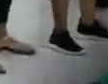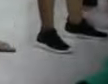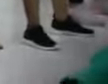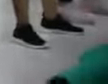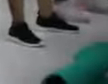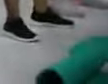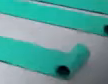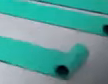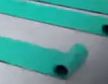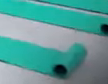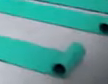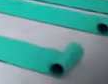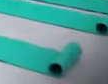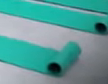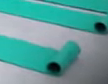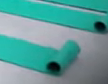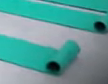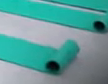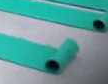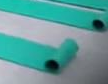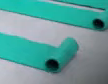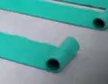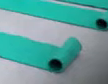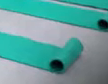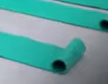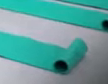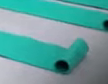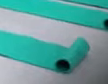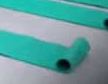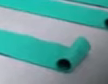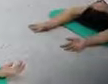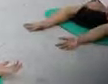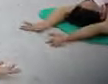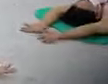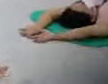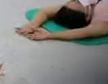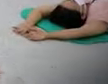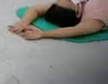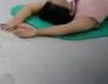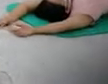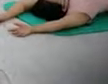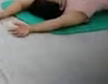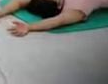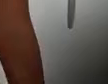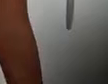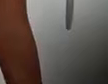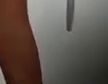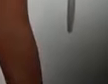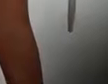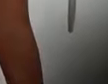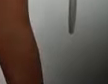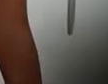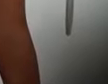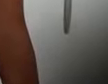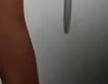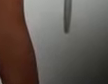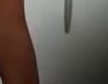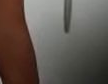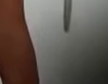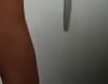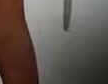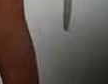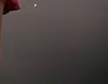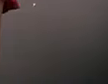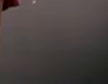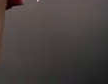contempladas dentro de la resolución 3280 de 2018. Las atenciones de control prenatal contribuyen a la